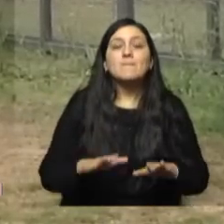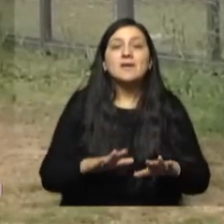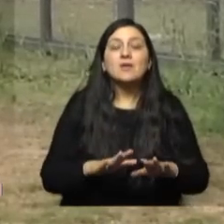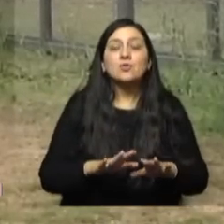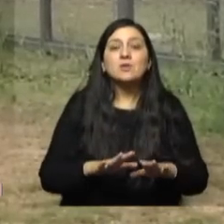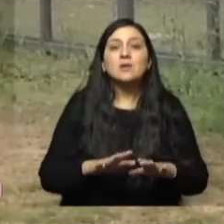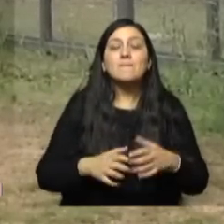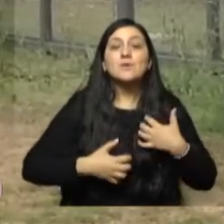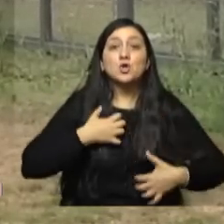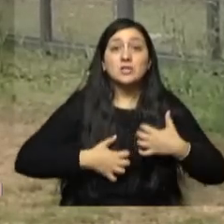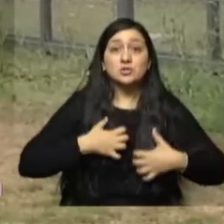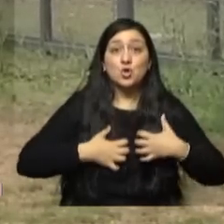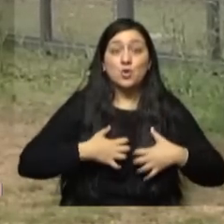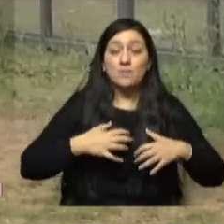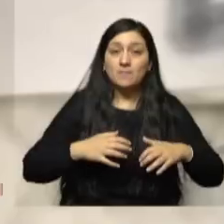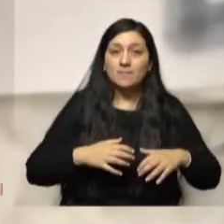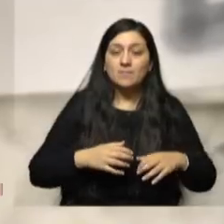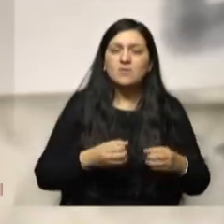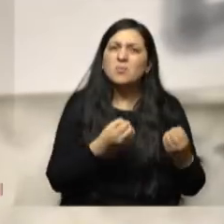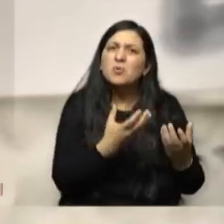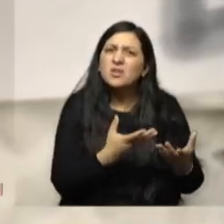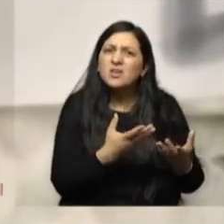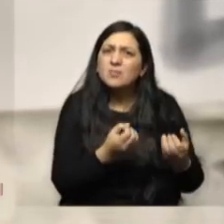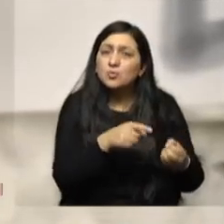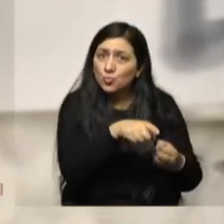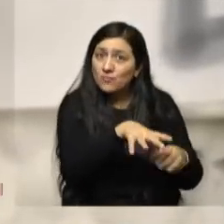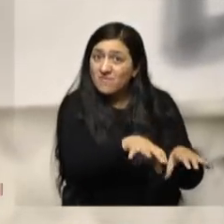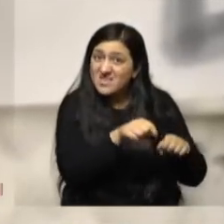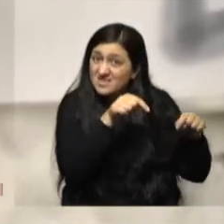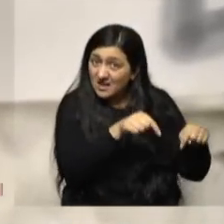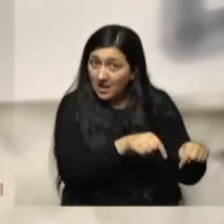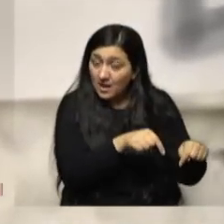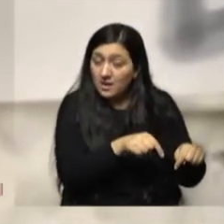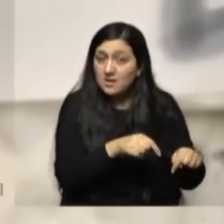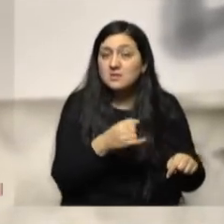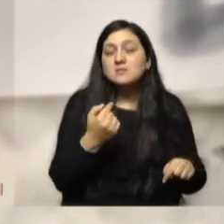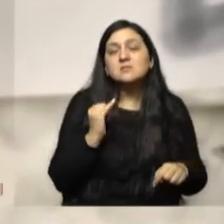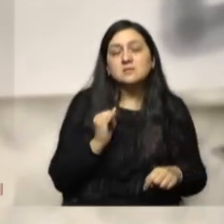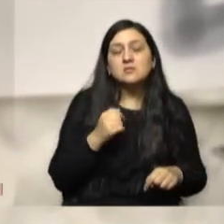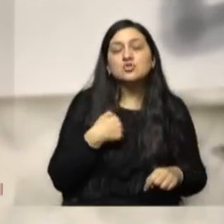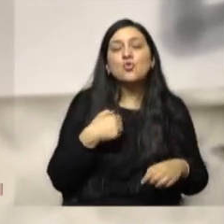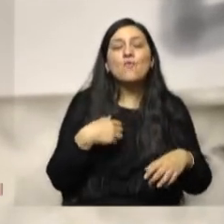Progreso. ¿Eso era porque vivías acá tú? Sí, porque yo vivía